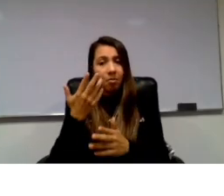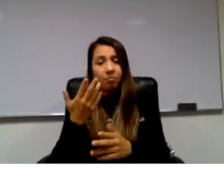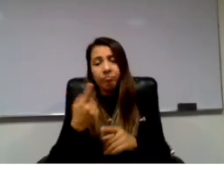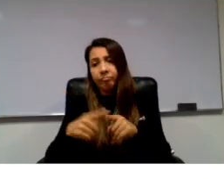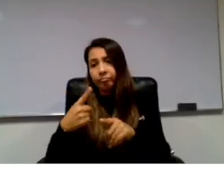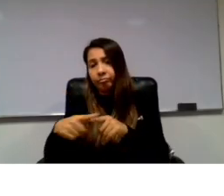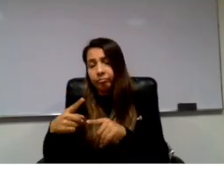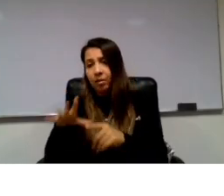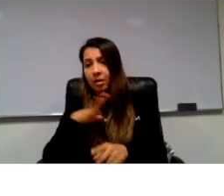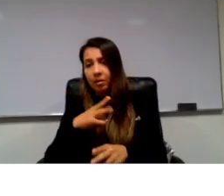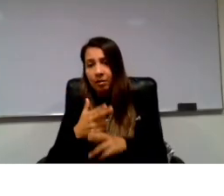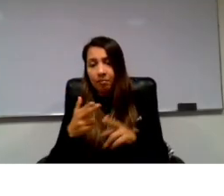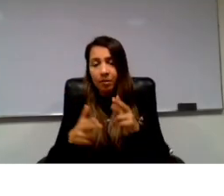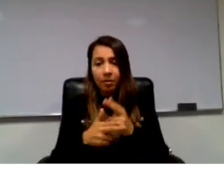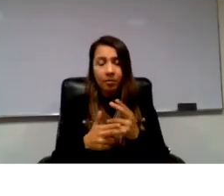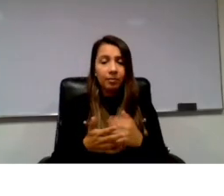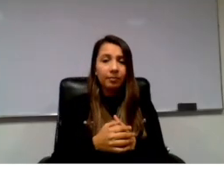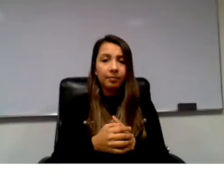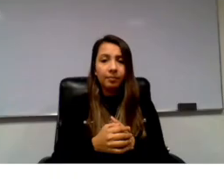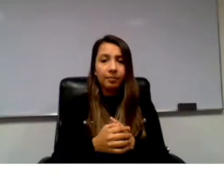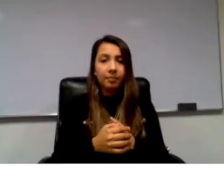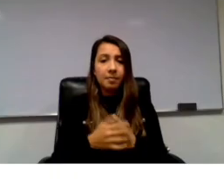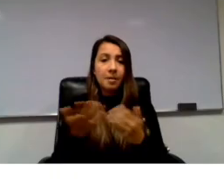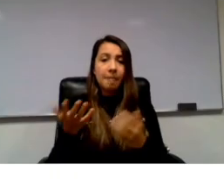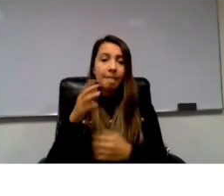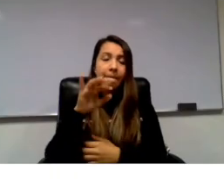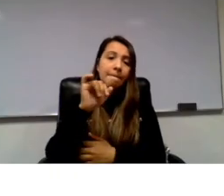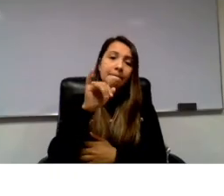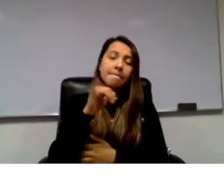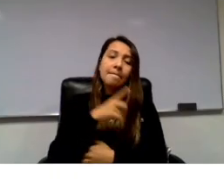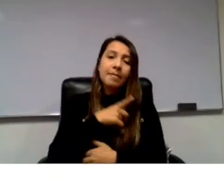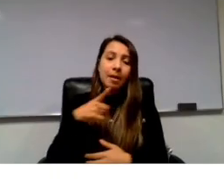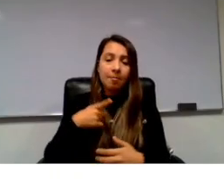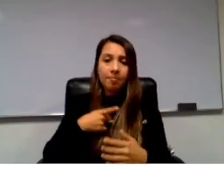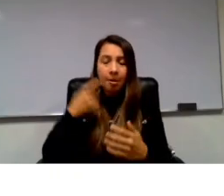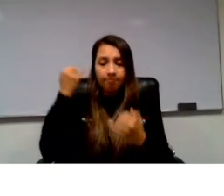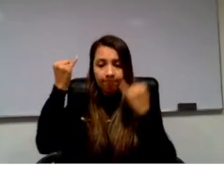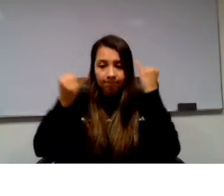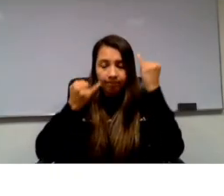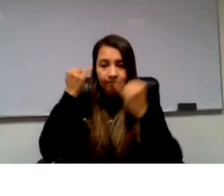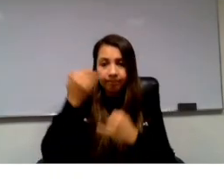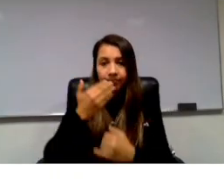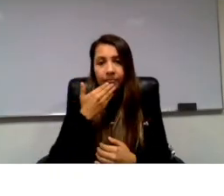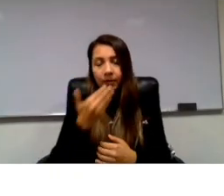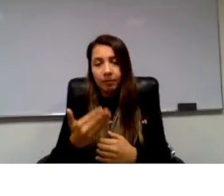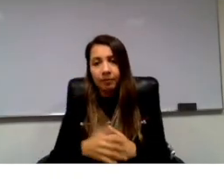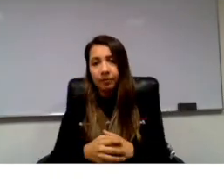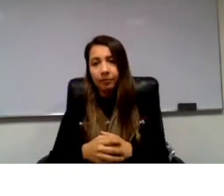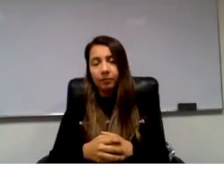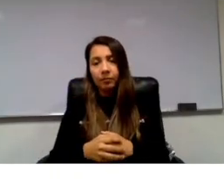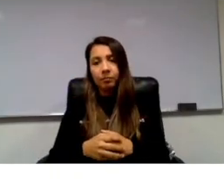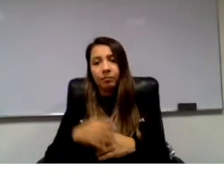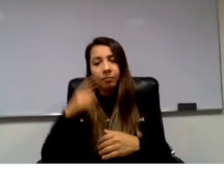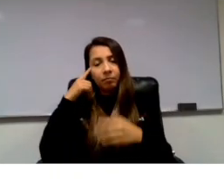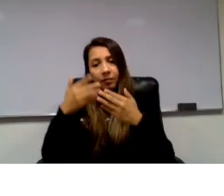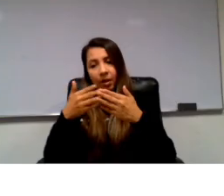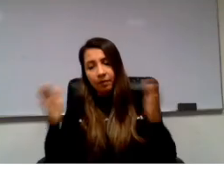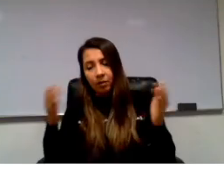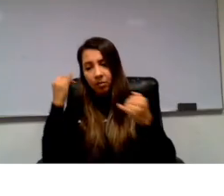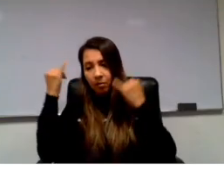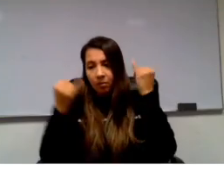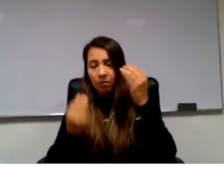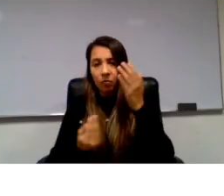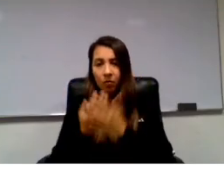que hay, ¿no? Entonces, pues sí, hay que echarle buena creatividad, hay que estar abiertos a nuevas